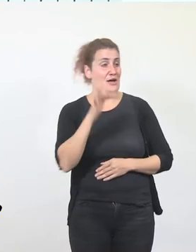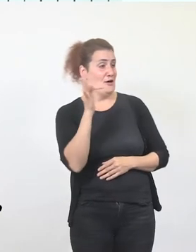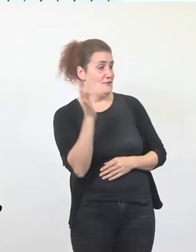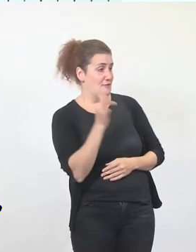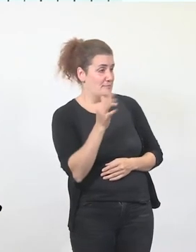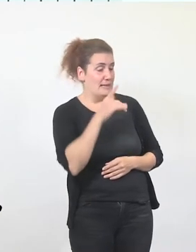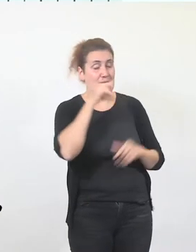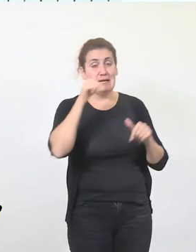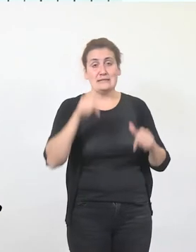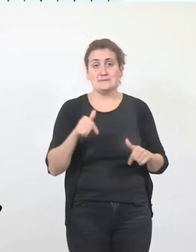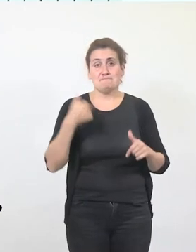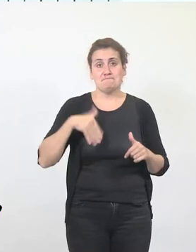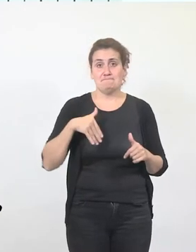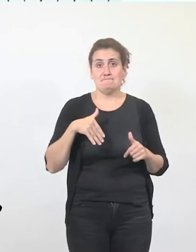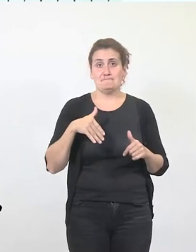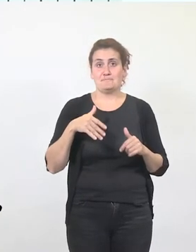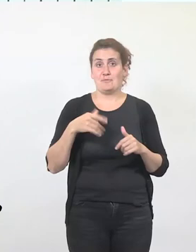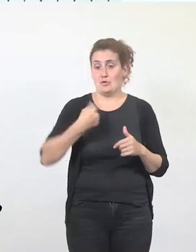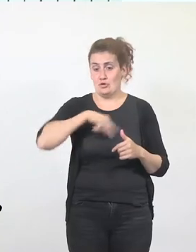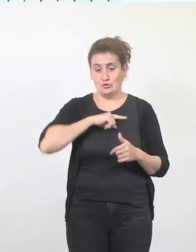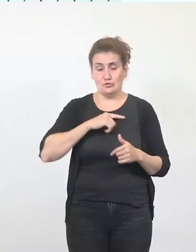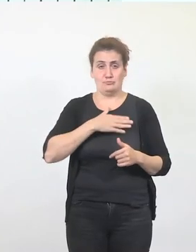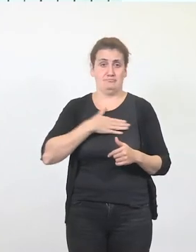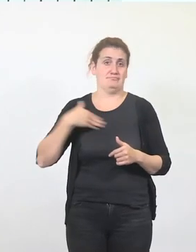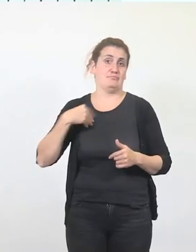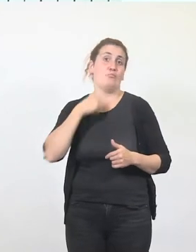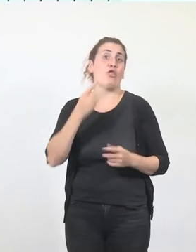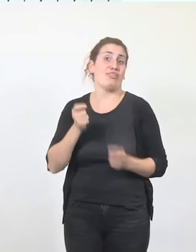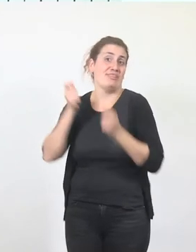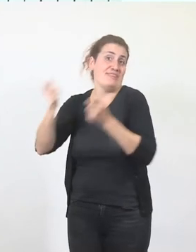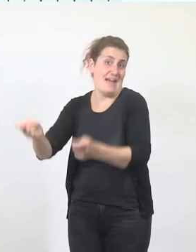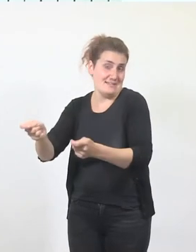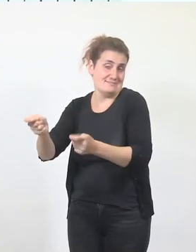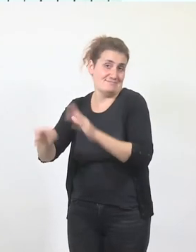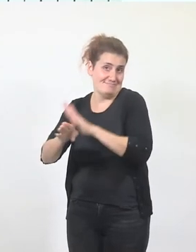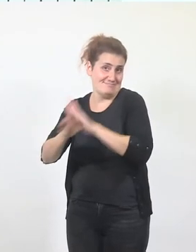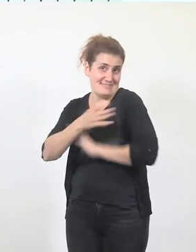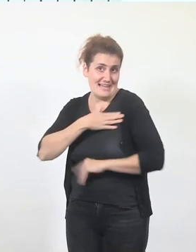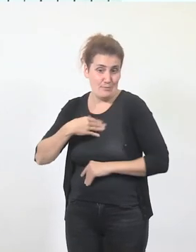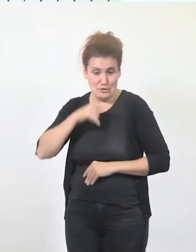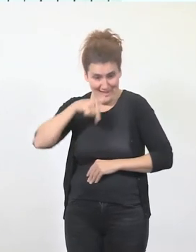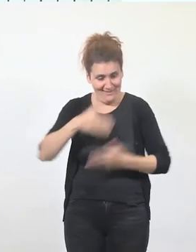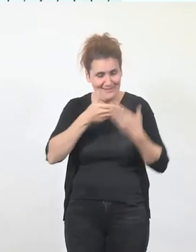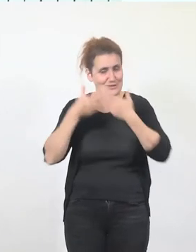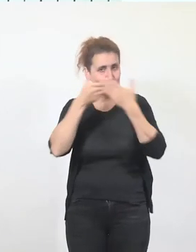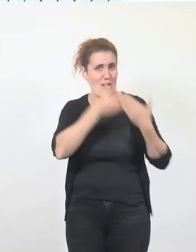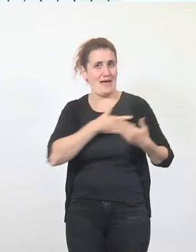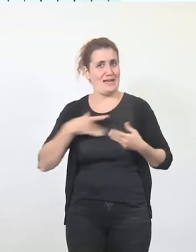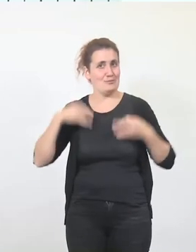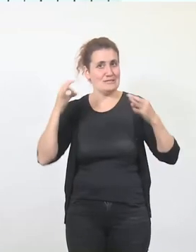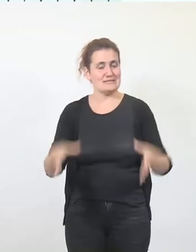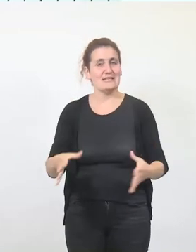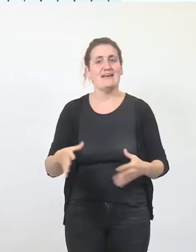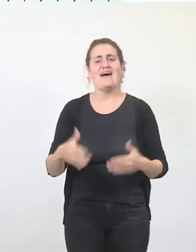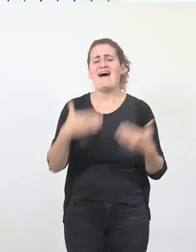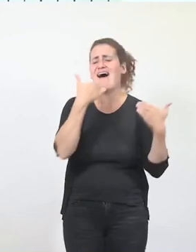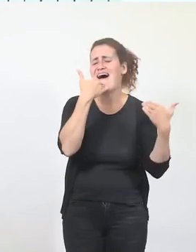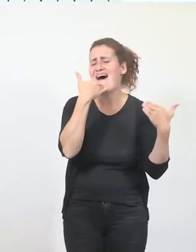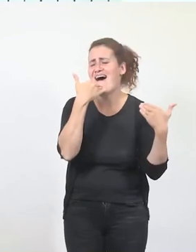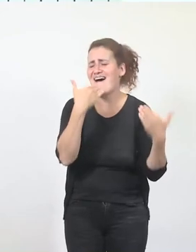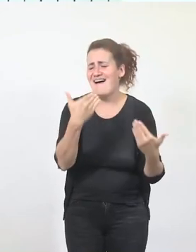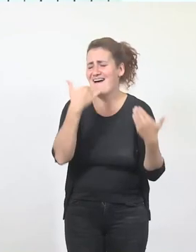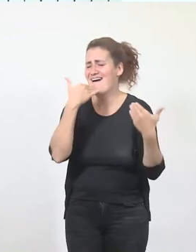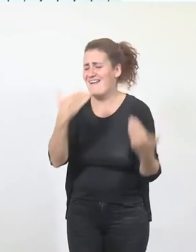Además, aquí lo que podemos hacer es seguir dándoos voz, y es lo que pretendemos desde esta escuela. Agradecerte